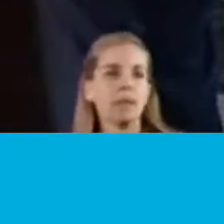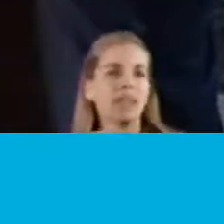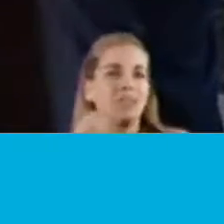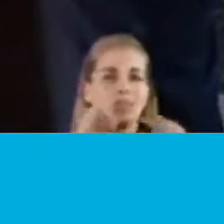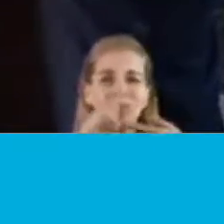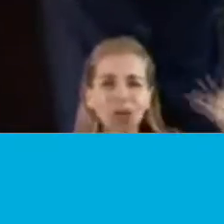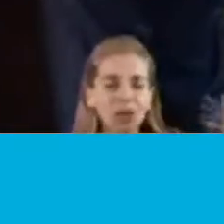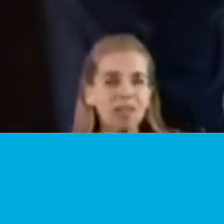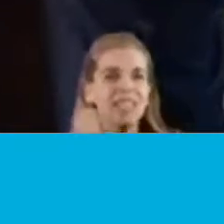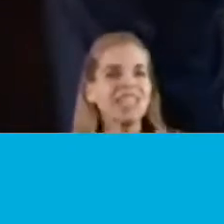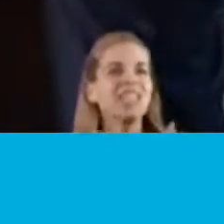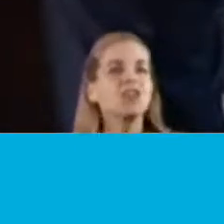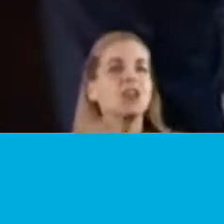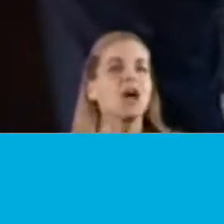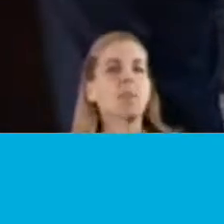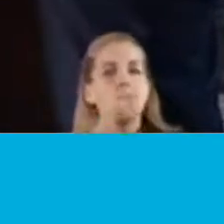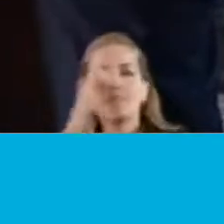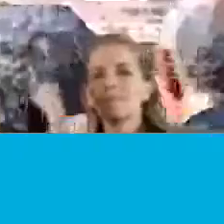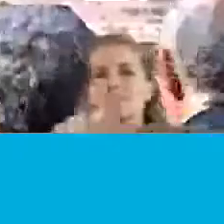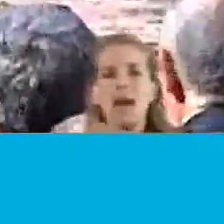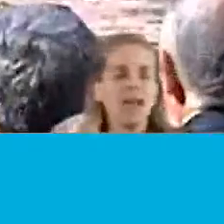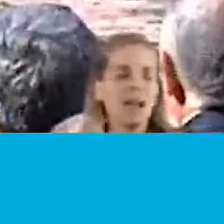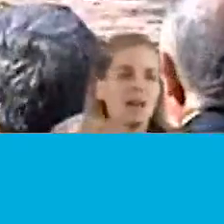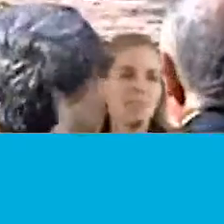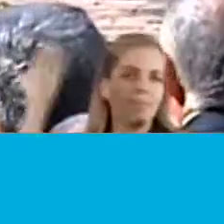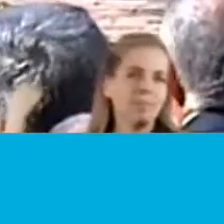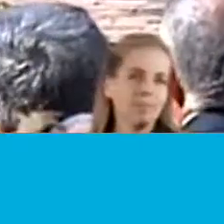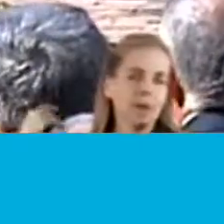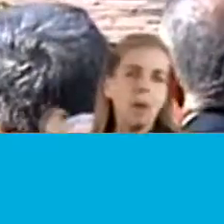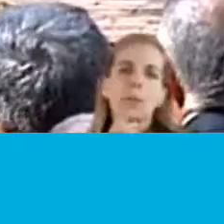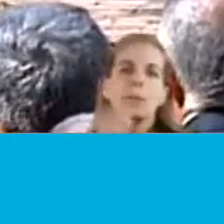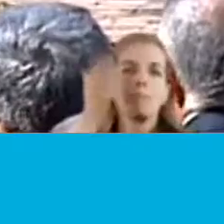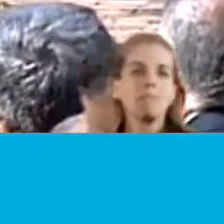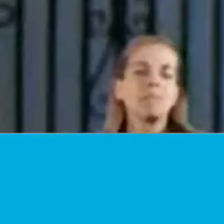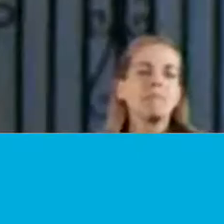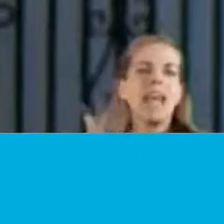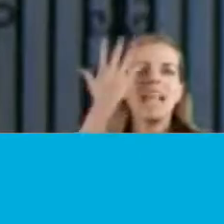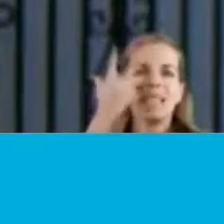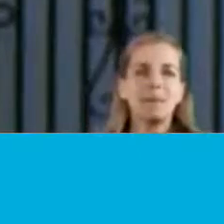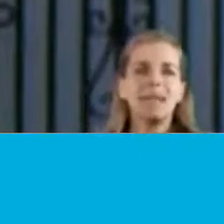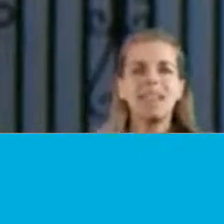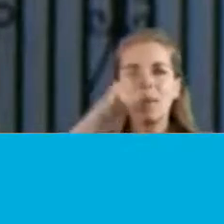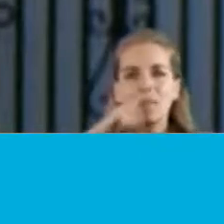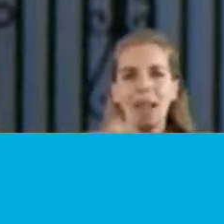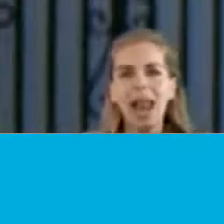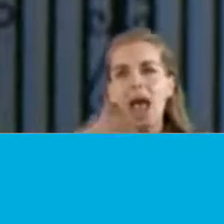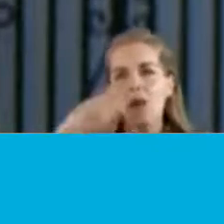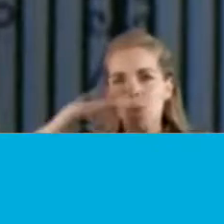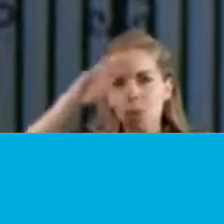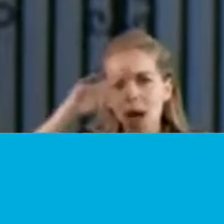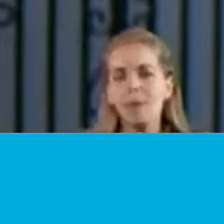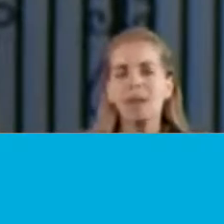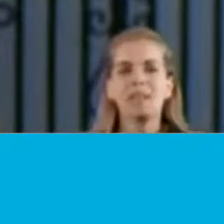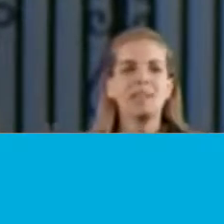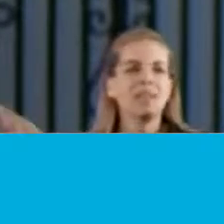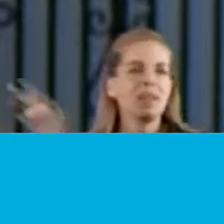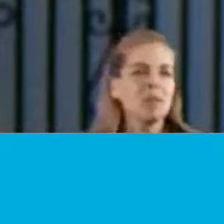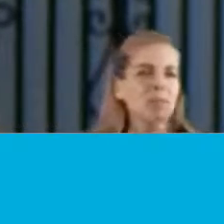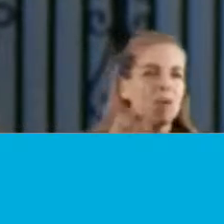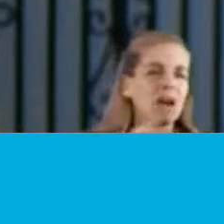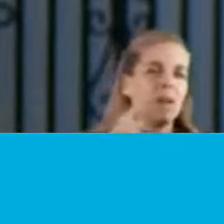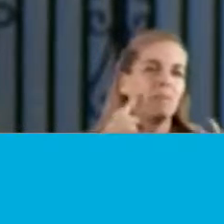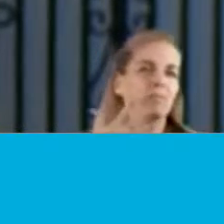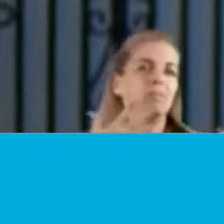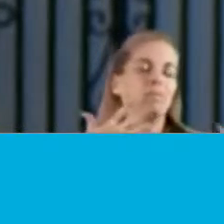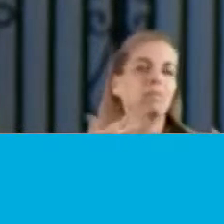almas. Hombres de la talla de San Martín, Belgrano, Güemes. Mujeres enormes como